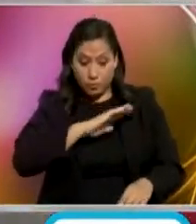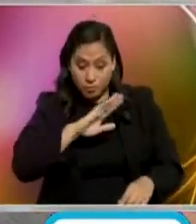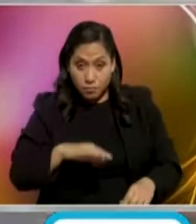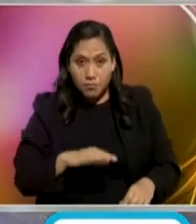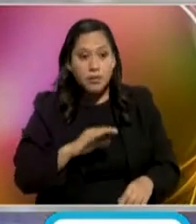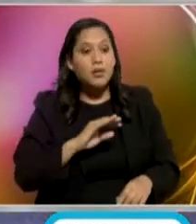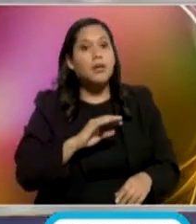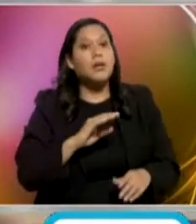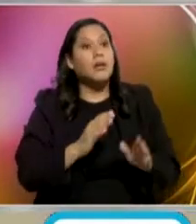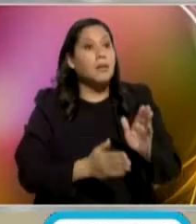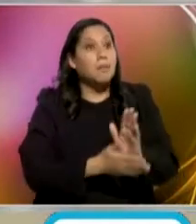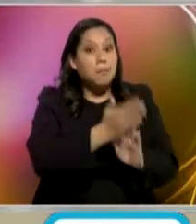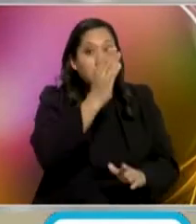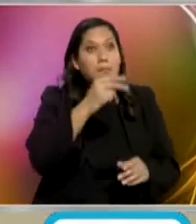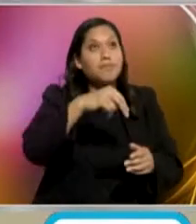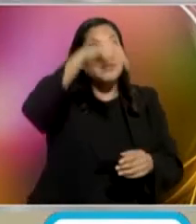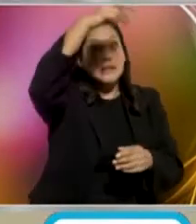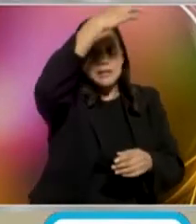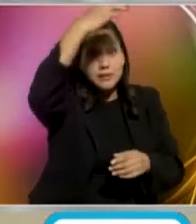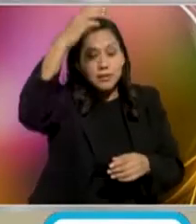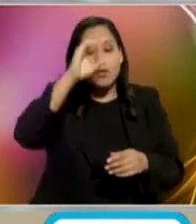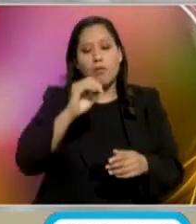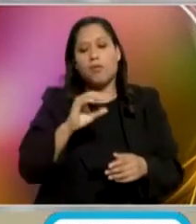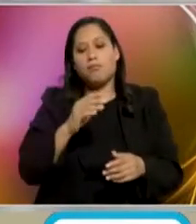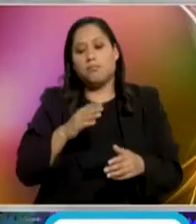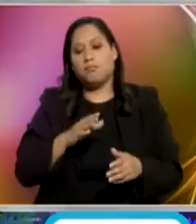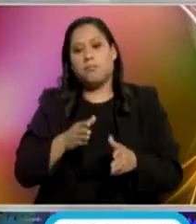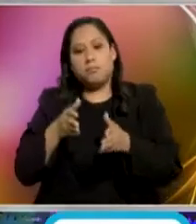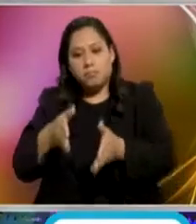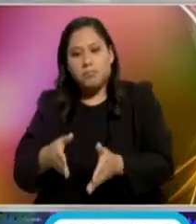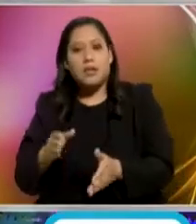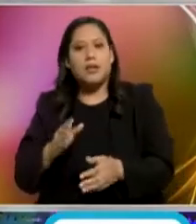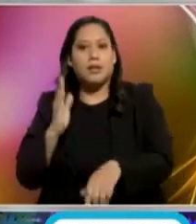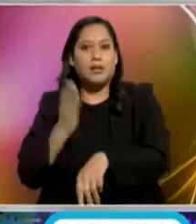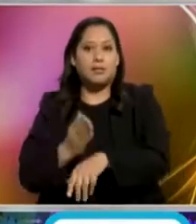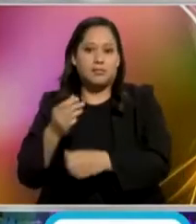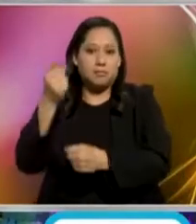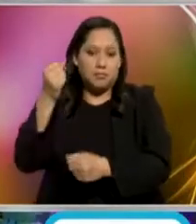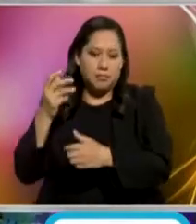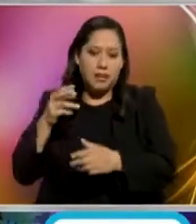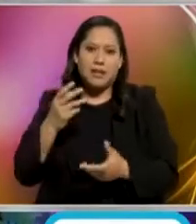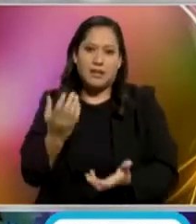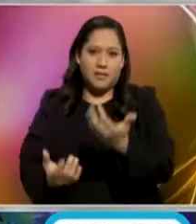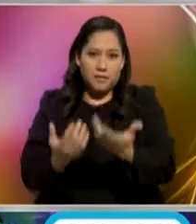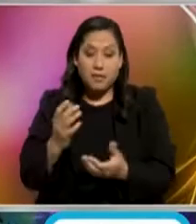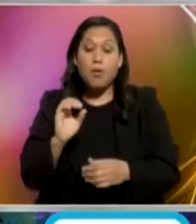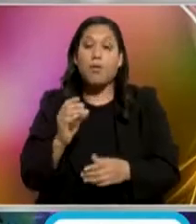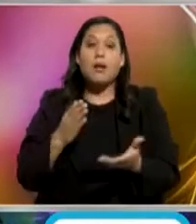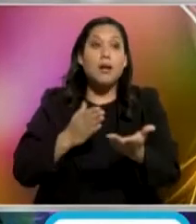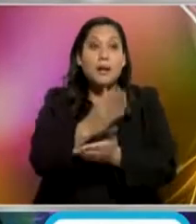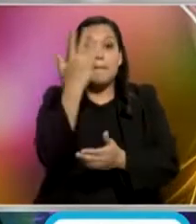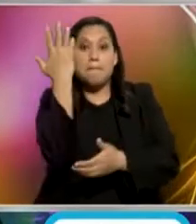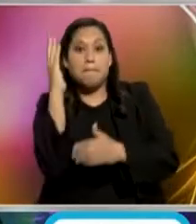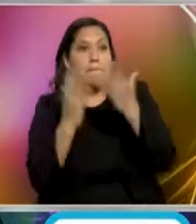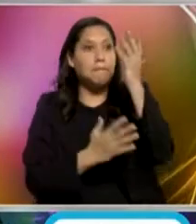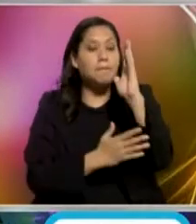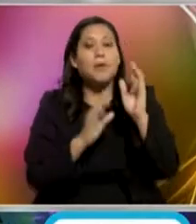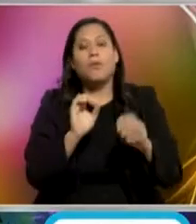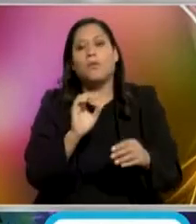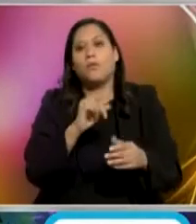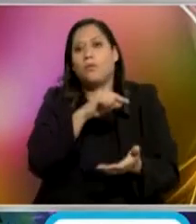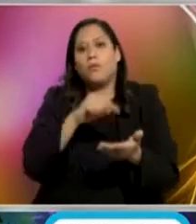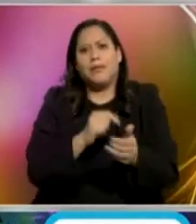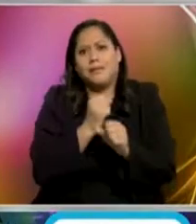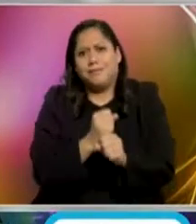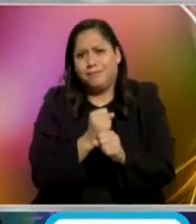se puede ir o al cielo o al infierno, o sobre todo a esta parte, o al paraíso, o en verdad a sufrir. Digamos que no había como un punto